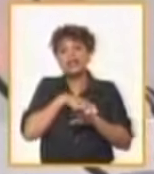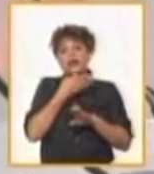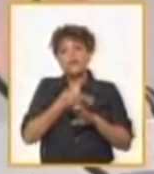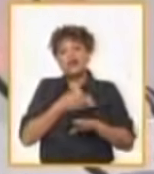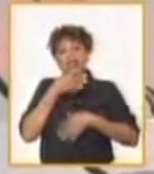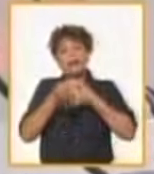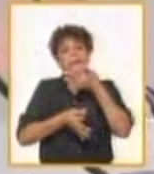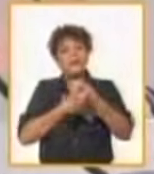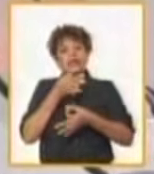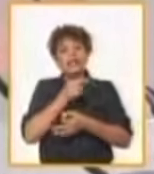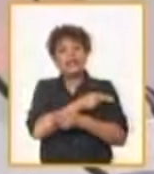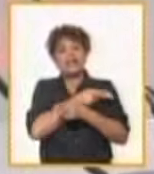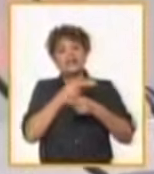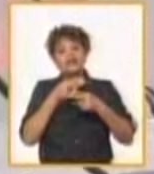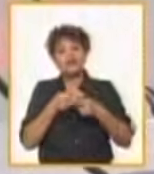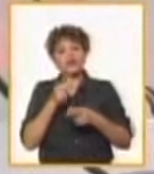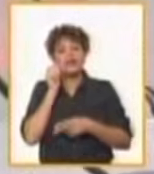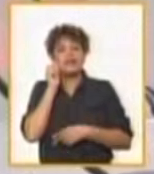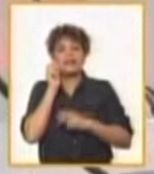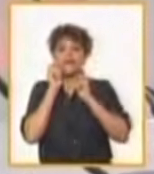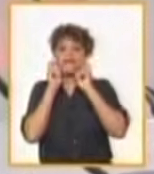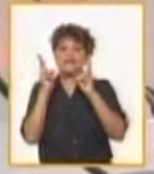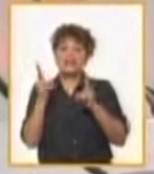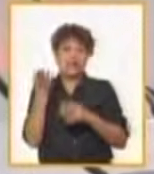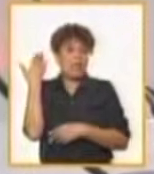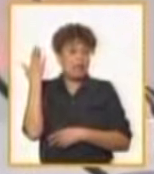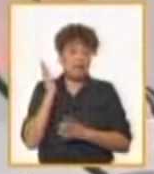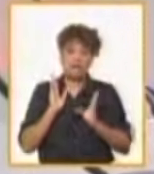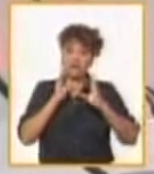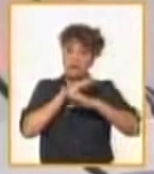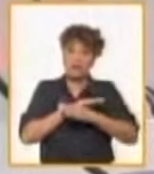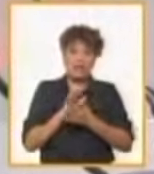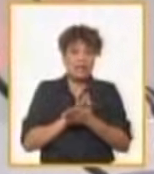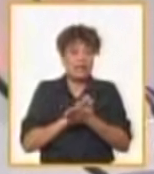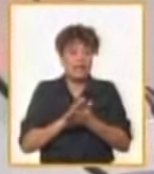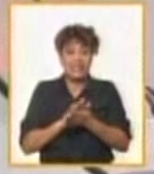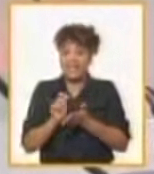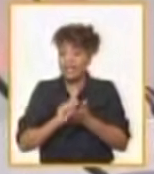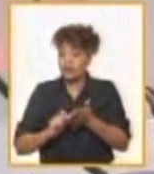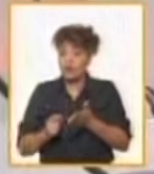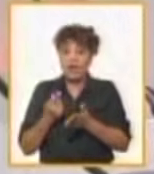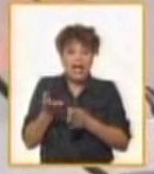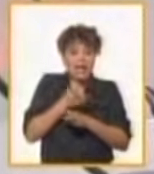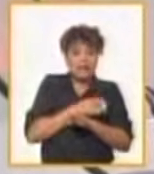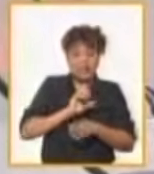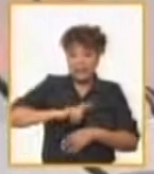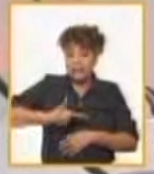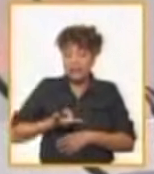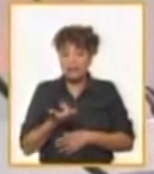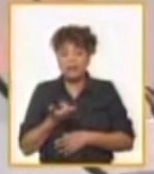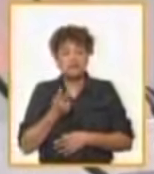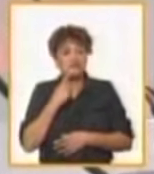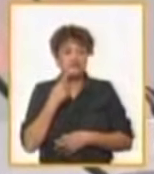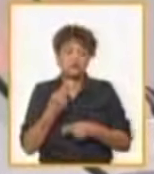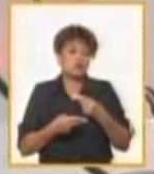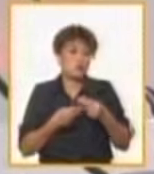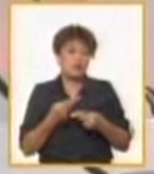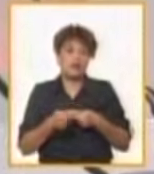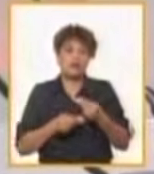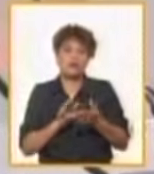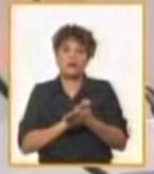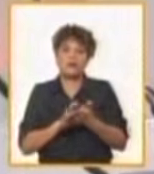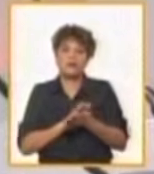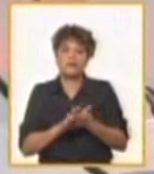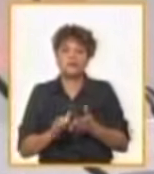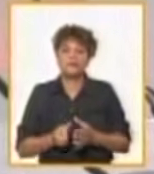demás experiencias de vida que ningún otro intelectual, que ningún otro escritor, que ningún otro artista podía. Eso lo llevaba yo en